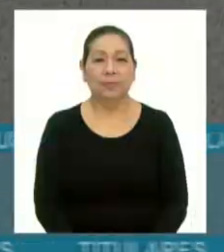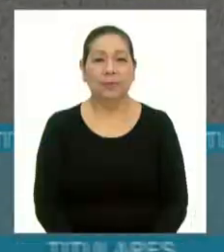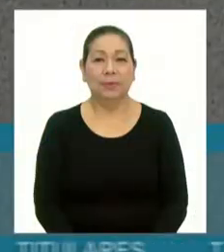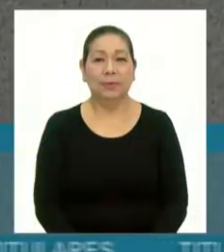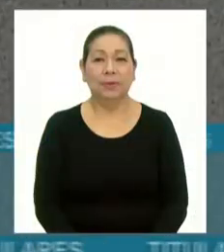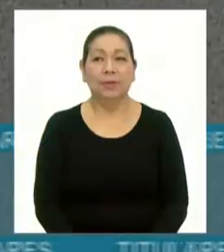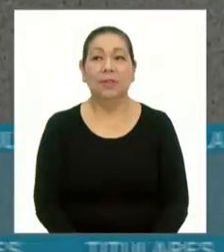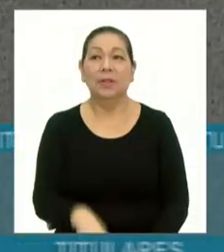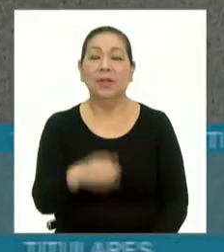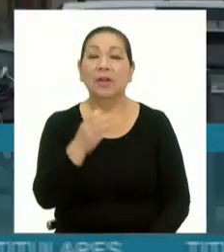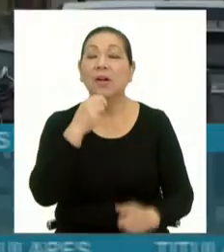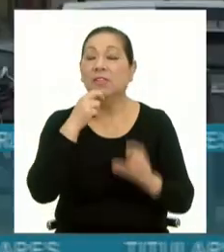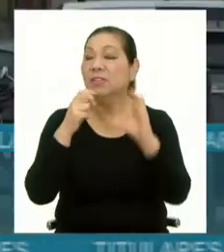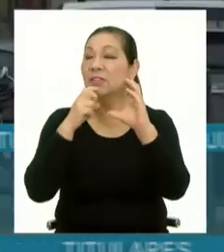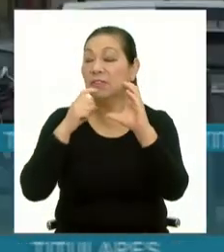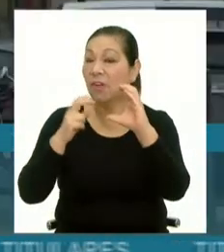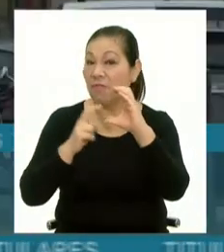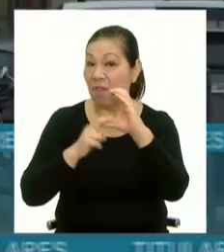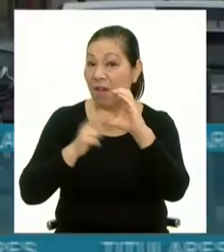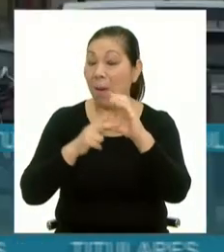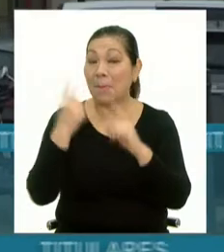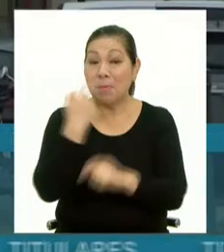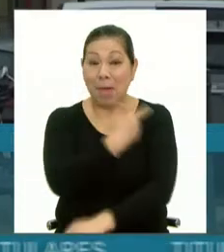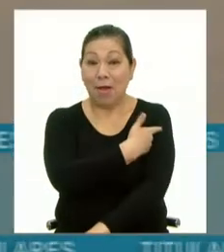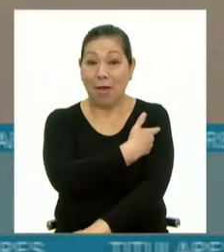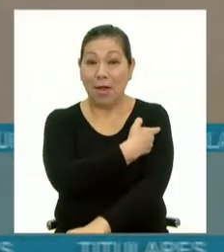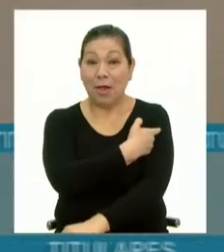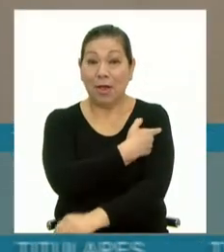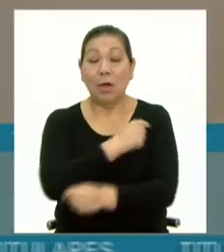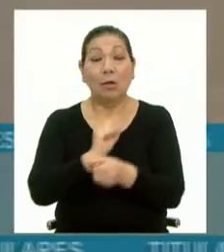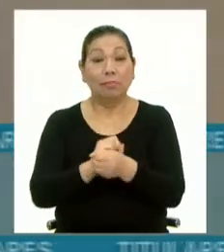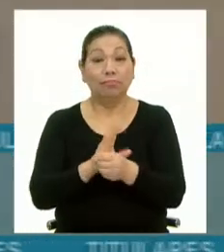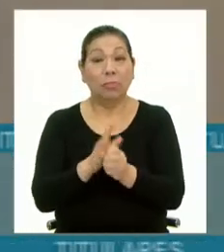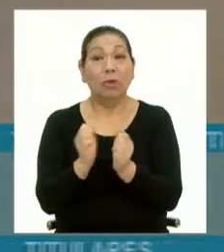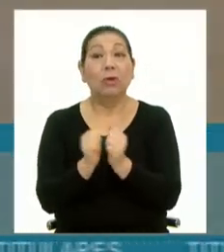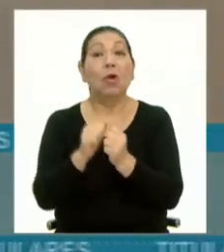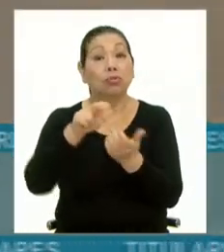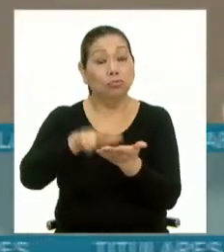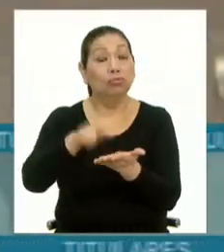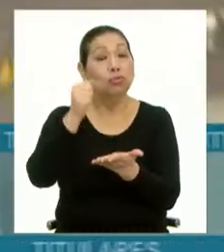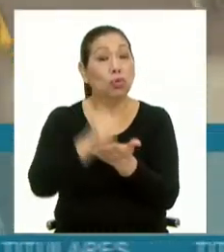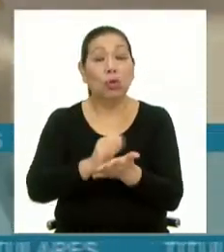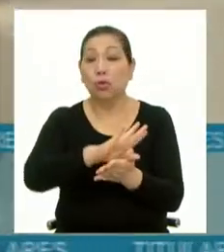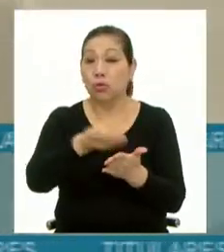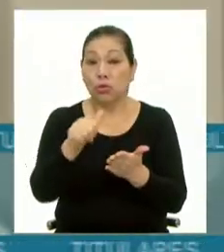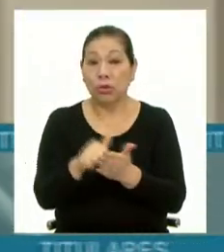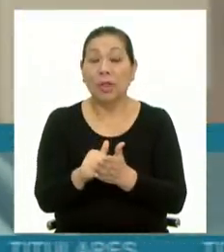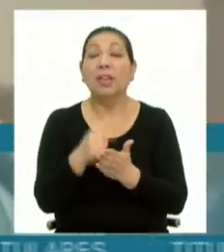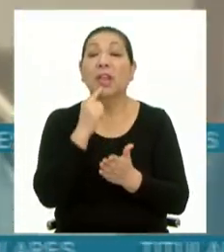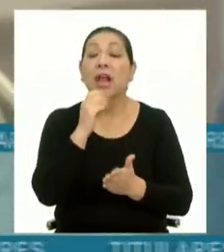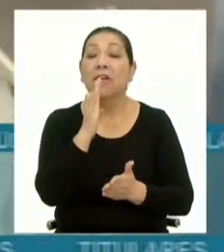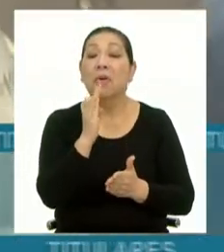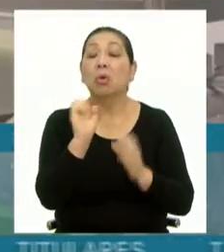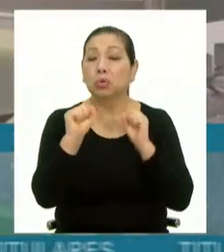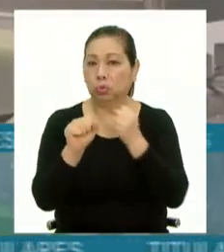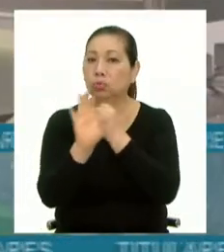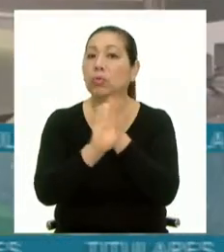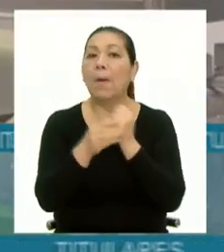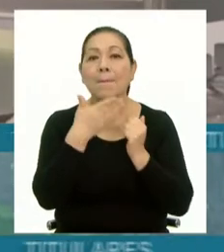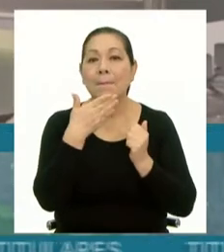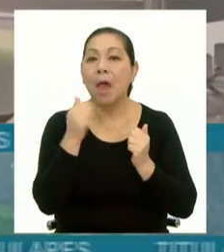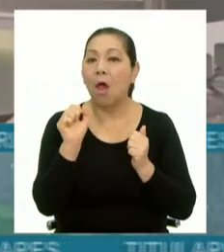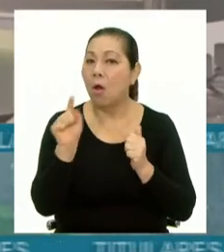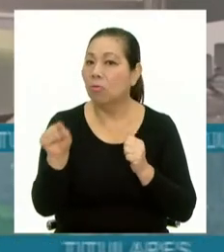Y Pfizer se convierte en la primera vacuna contra la COVID-19 con aprobación total. La FDA le da el respaldo a la